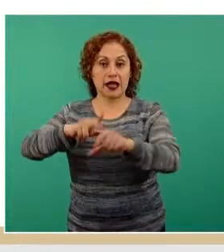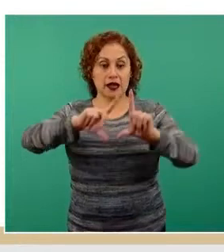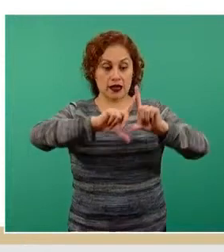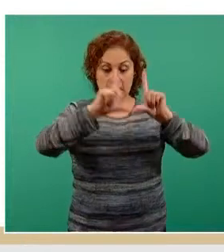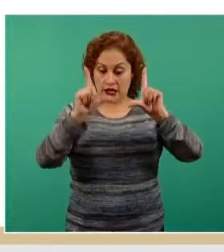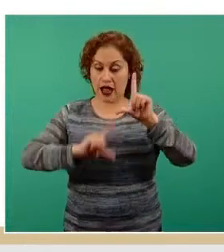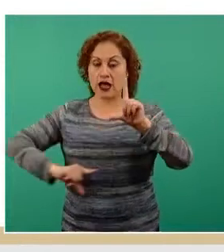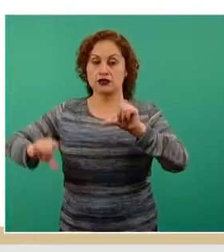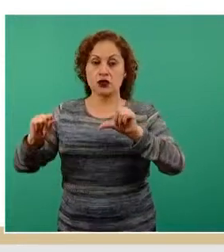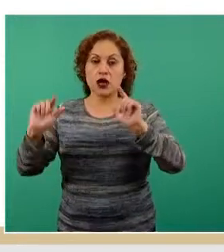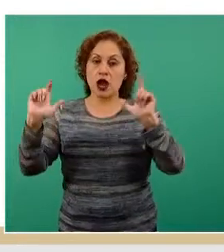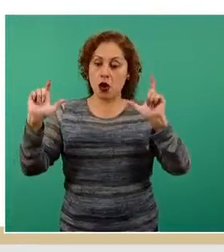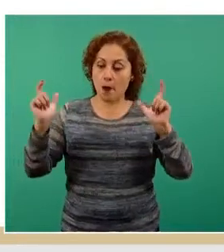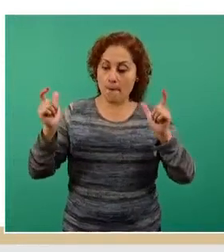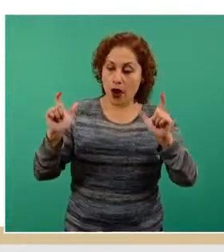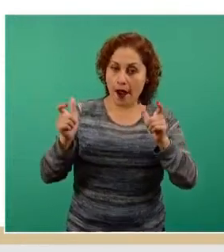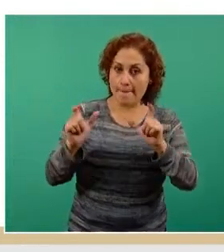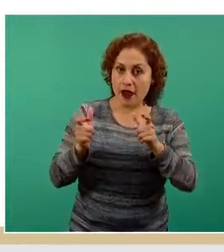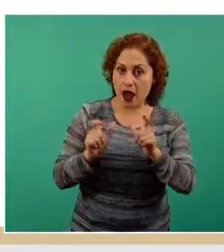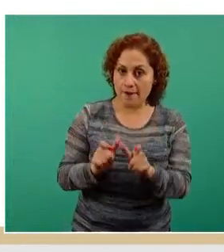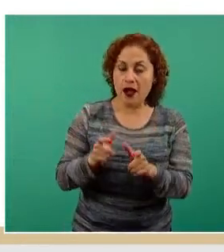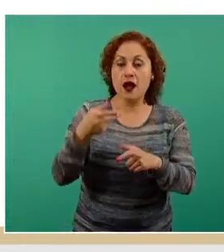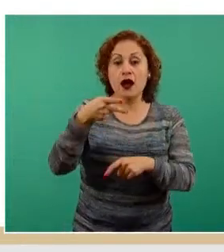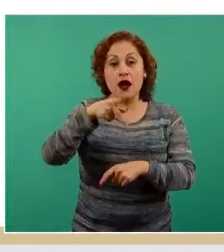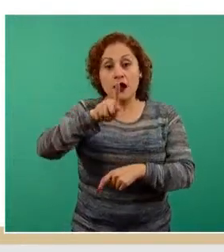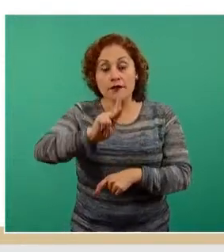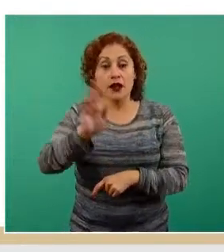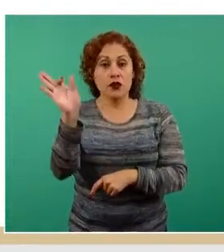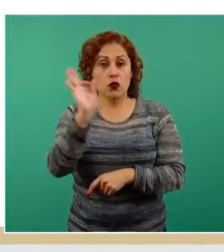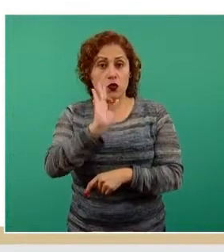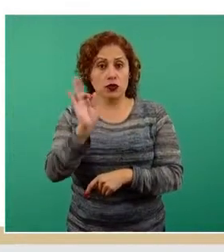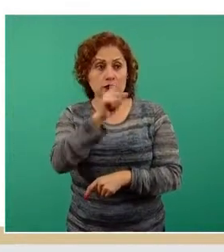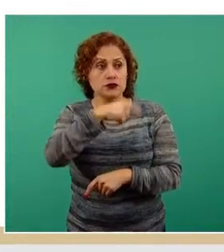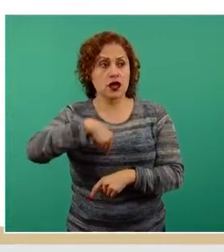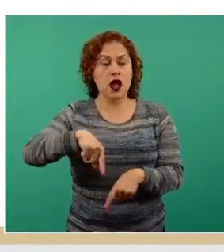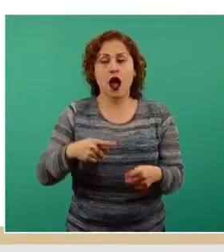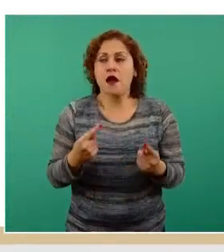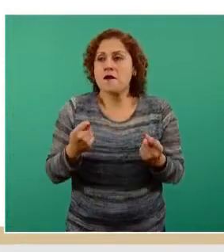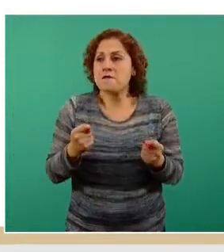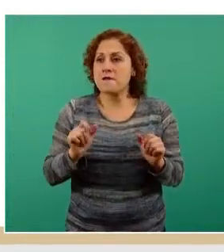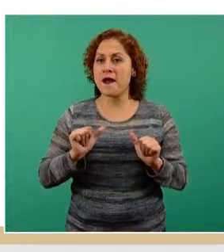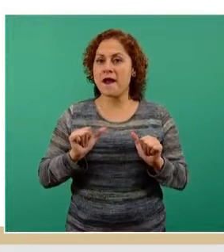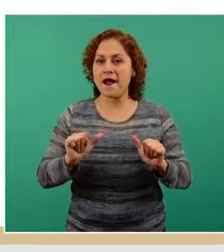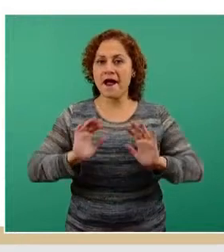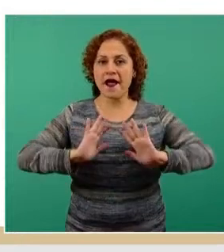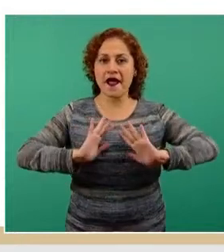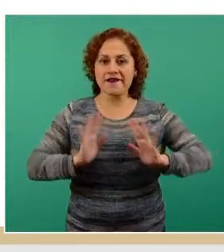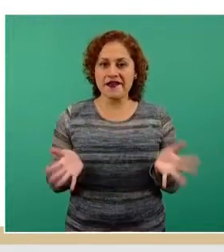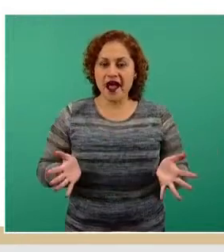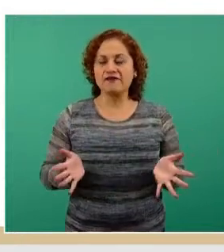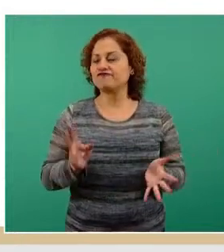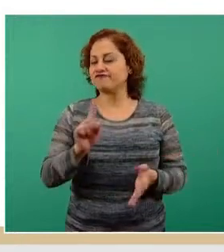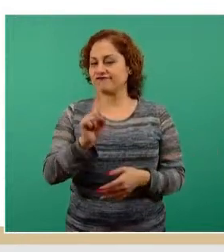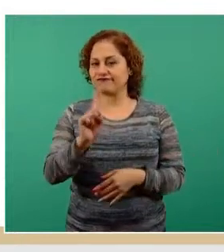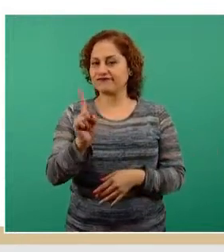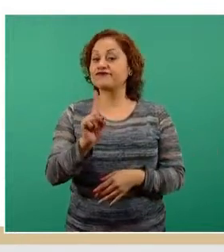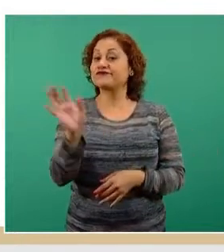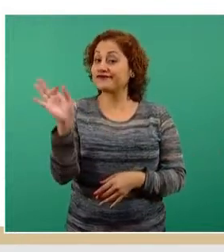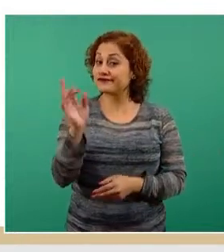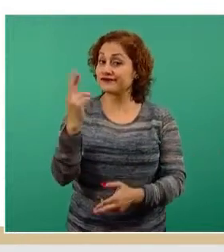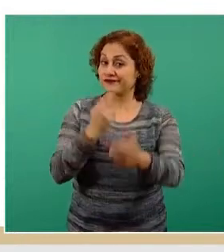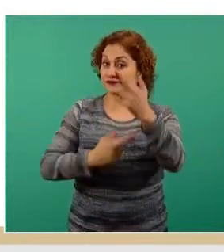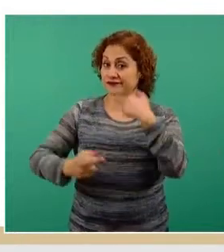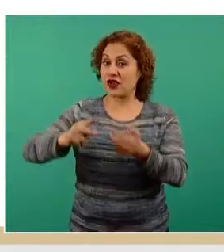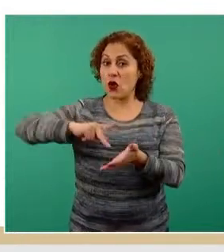pero los casos pueden incrementar si nosotros no mantenemos estas medidas. No podemos bajar la guardia, tenemos que